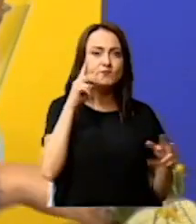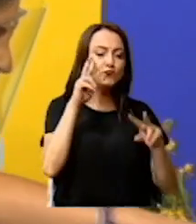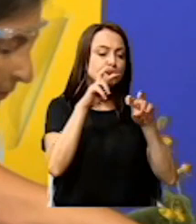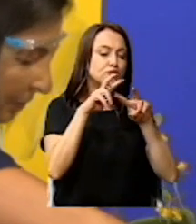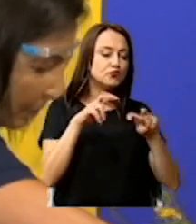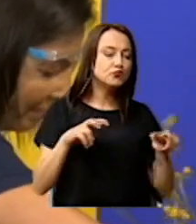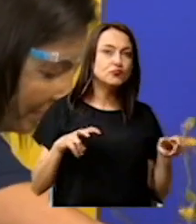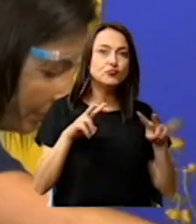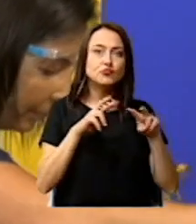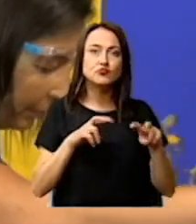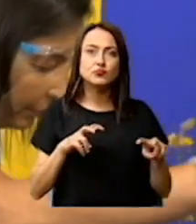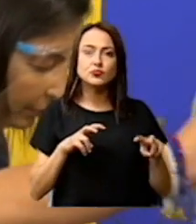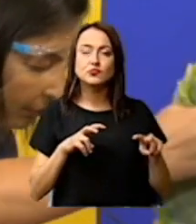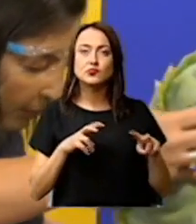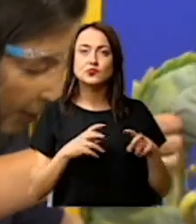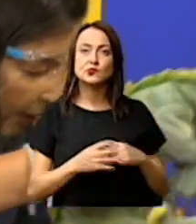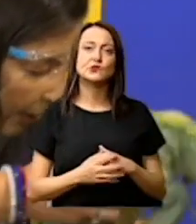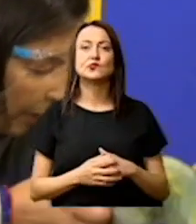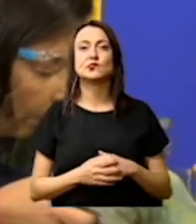revisar.